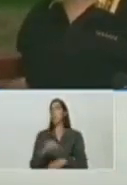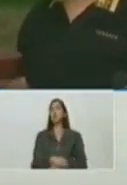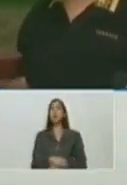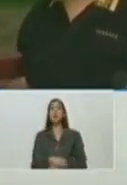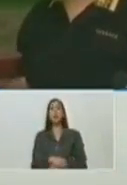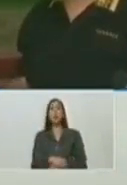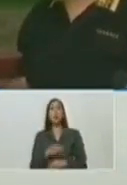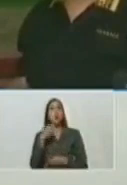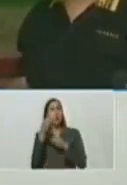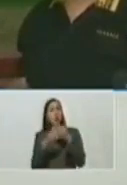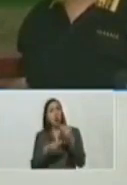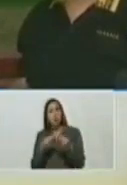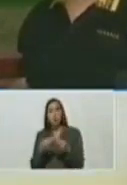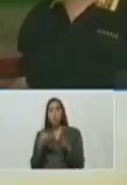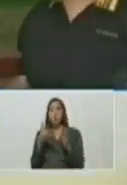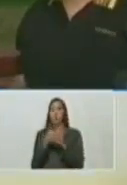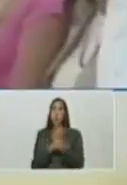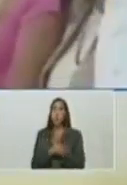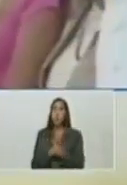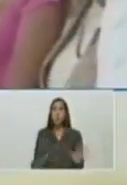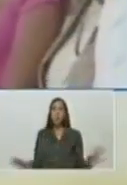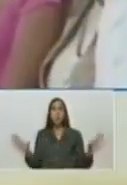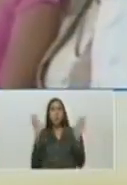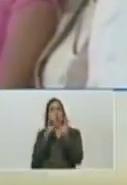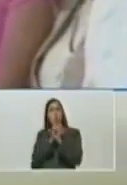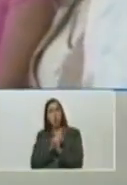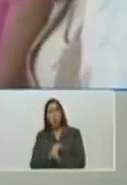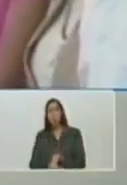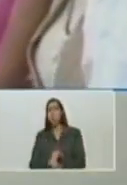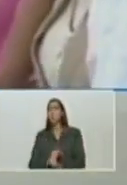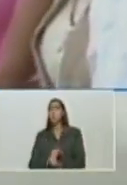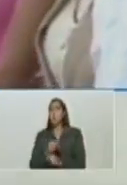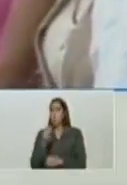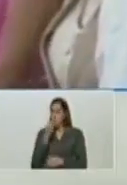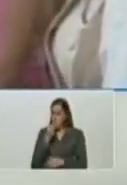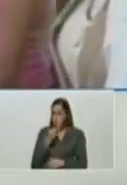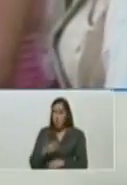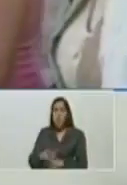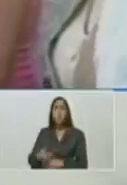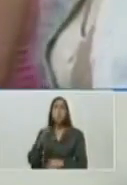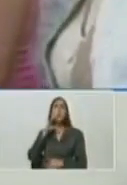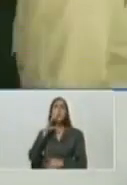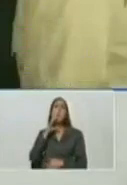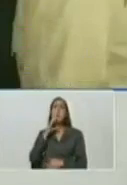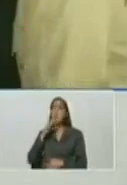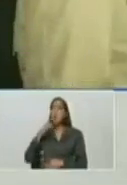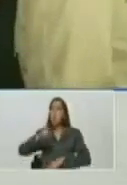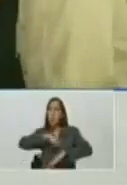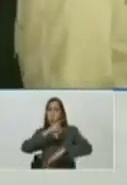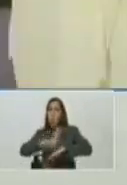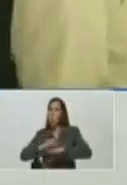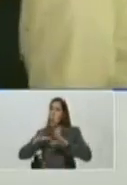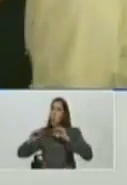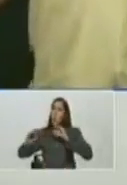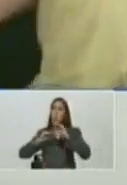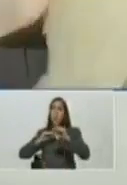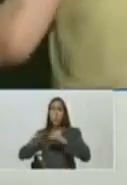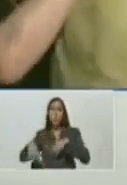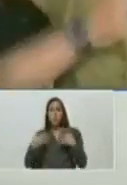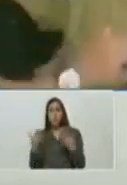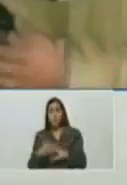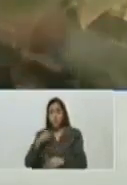Compartimos una noche entera, una cena. Conversamos largamente, Él siempre me daba buenas opiniones,